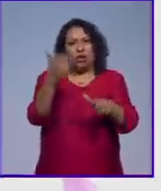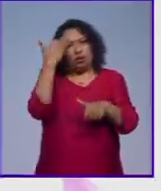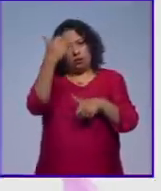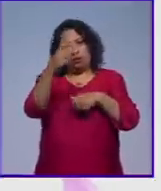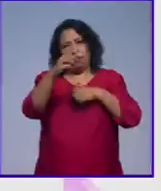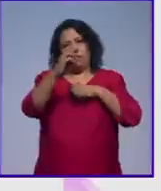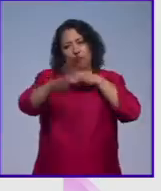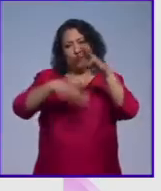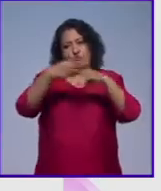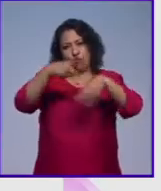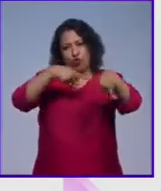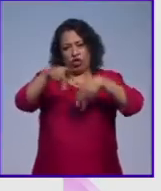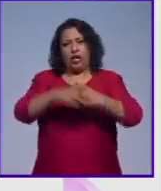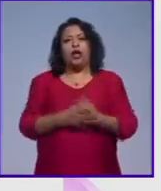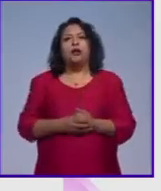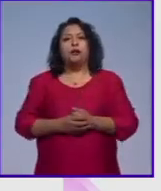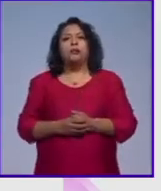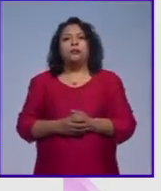torneo.